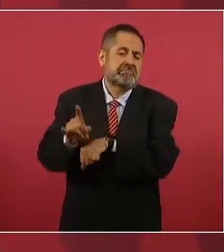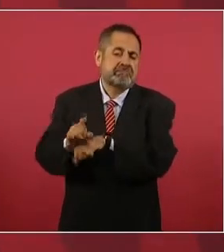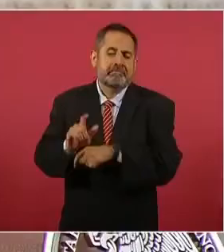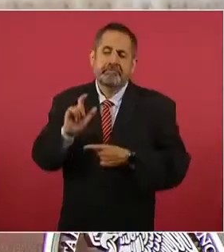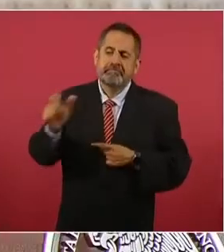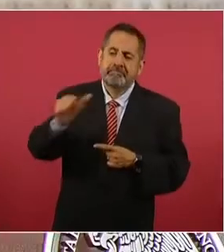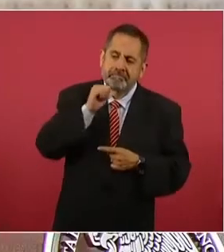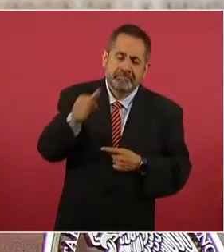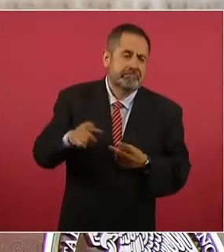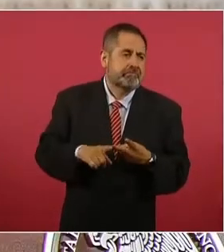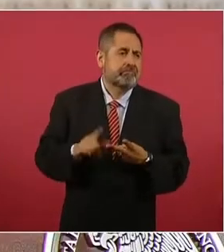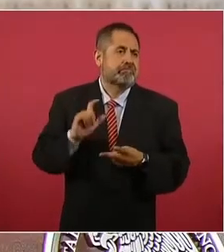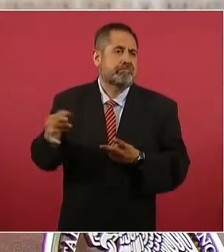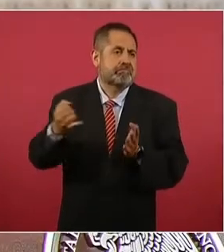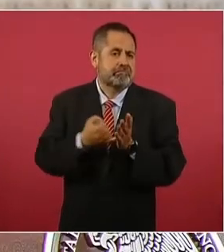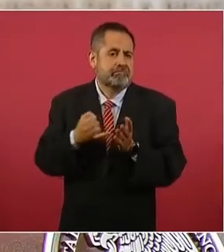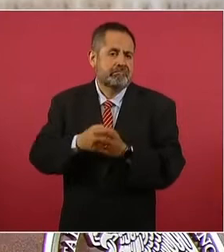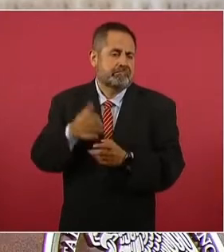los impuestos,